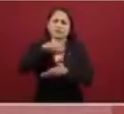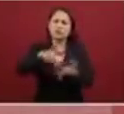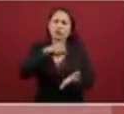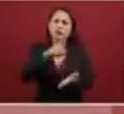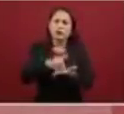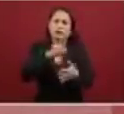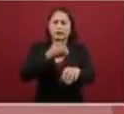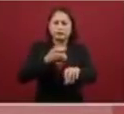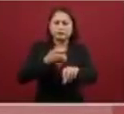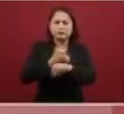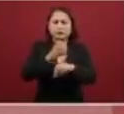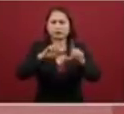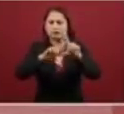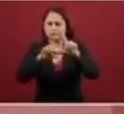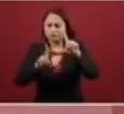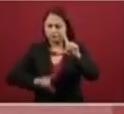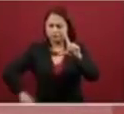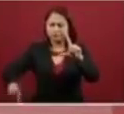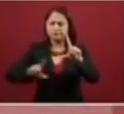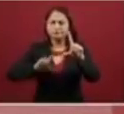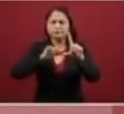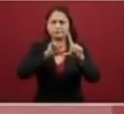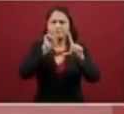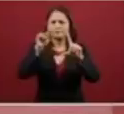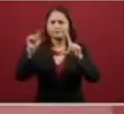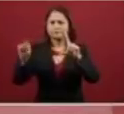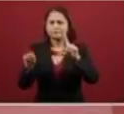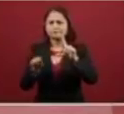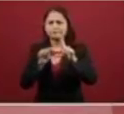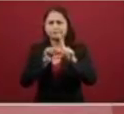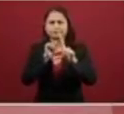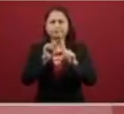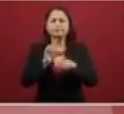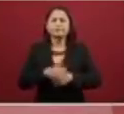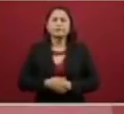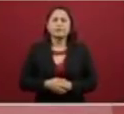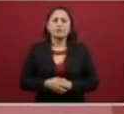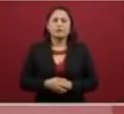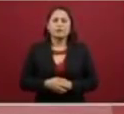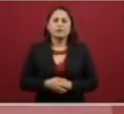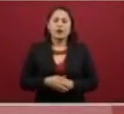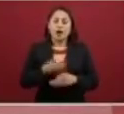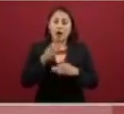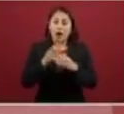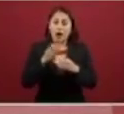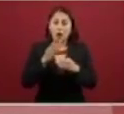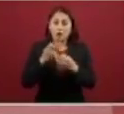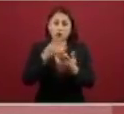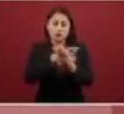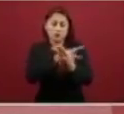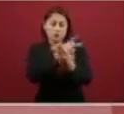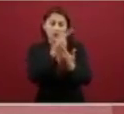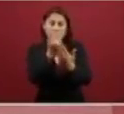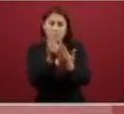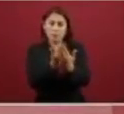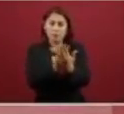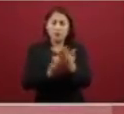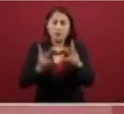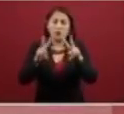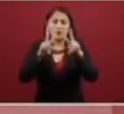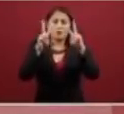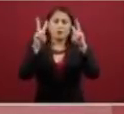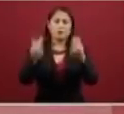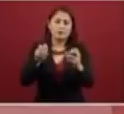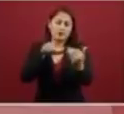país. Está en marcha el más importante programa de conservación de